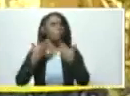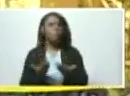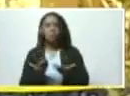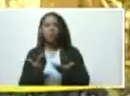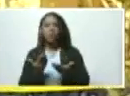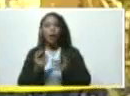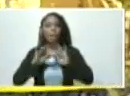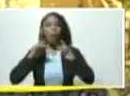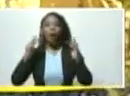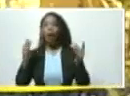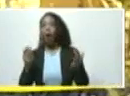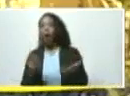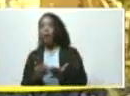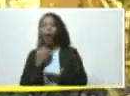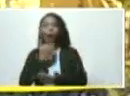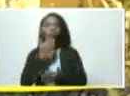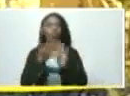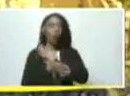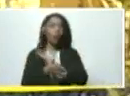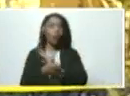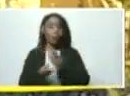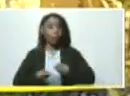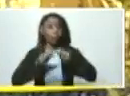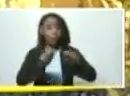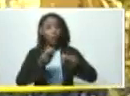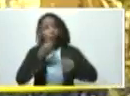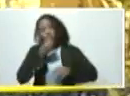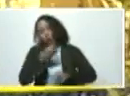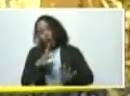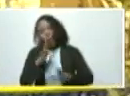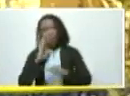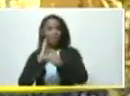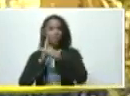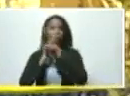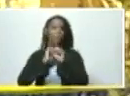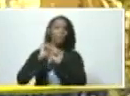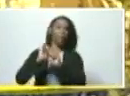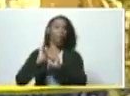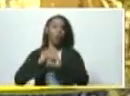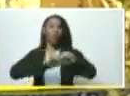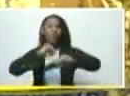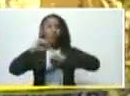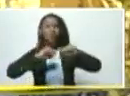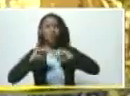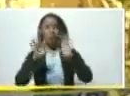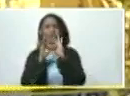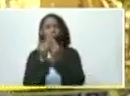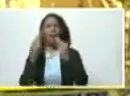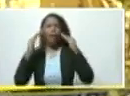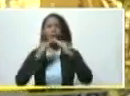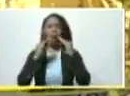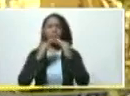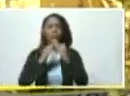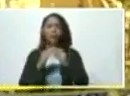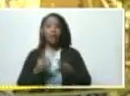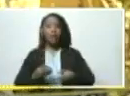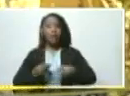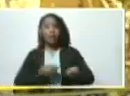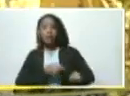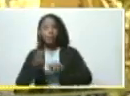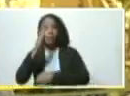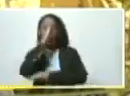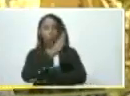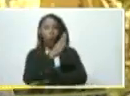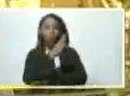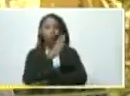la pandemia como tal, dado, bueno, que evitaba la movilidad de nuestra familia en los hogares y llevárselos